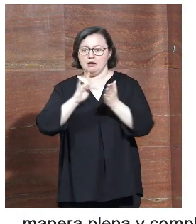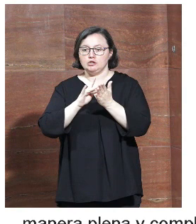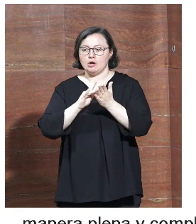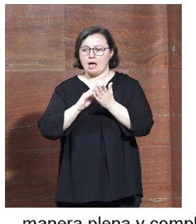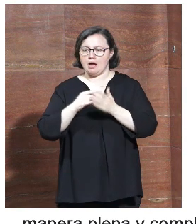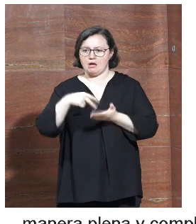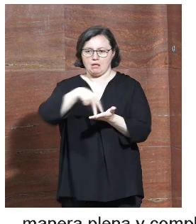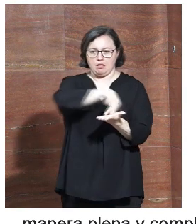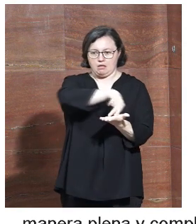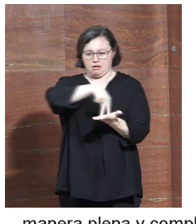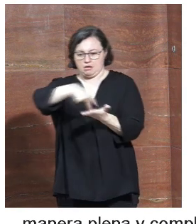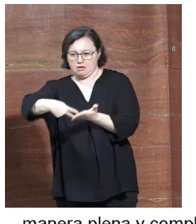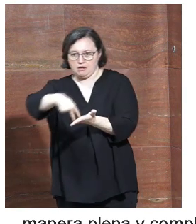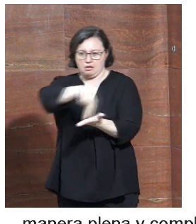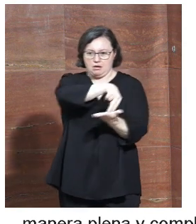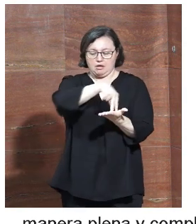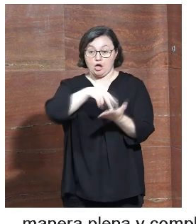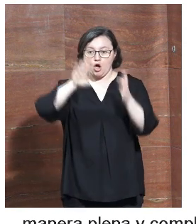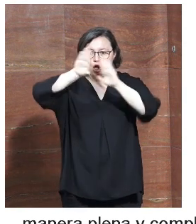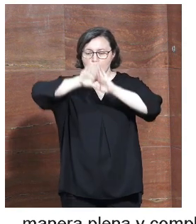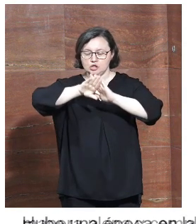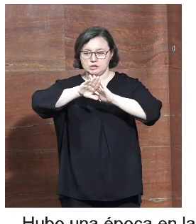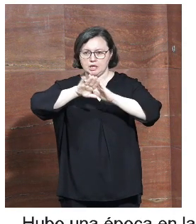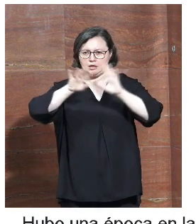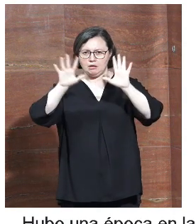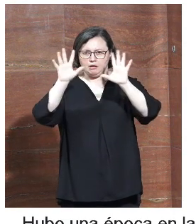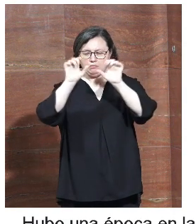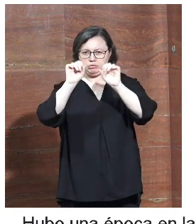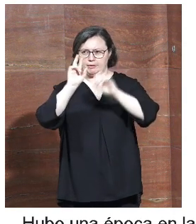de equilibrio y por la noche no veía bien.